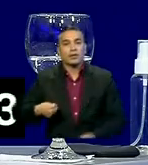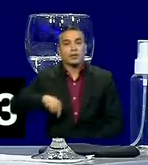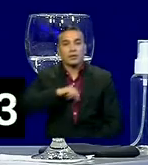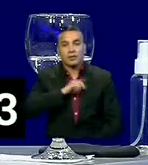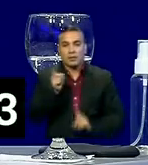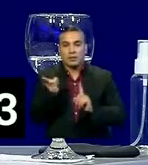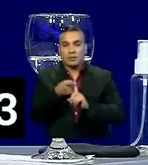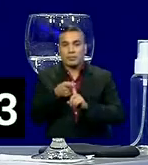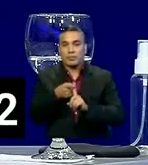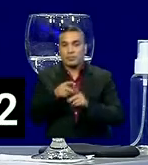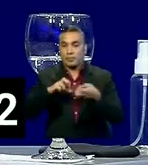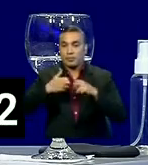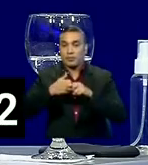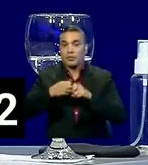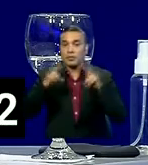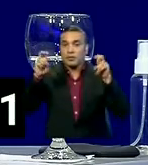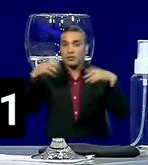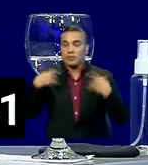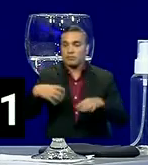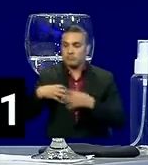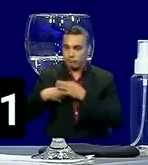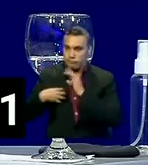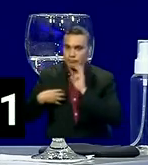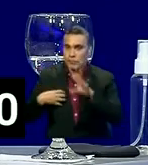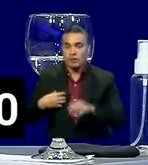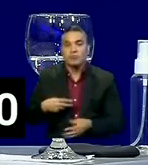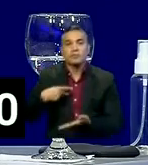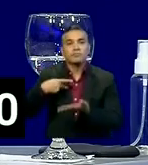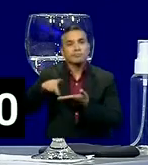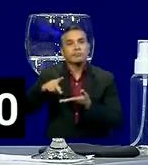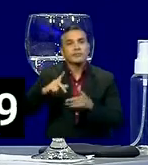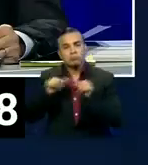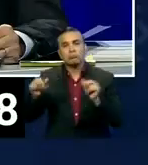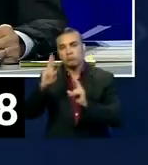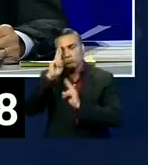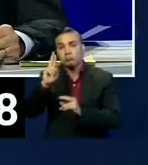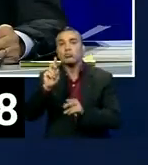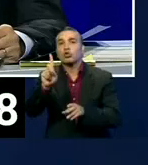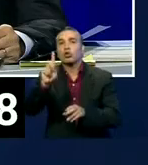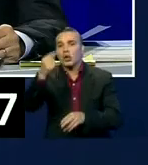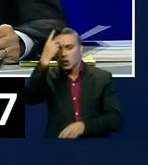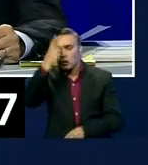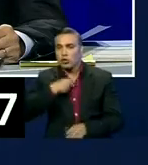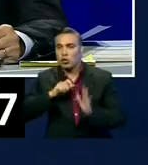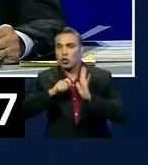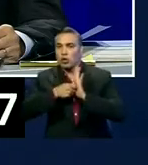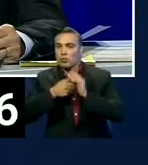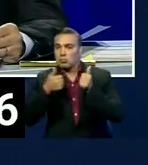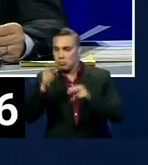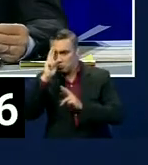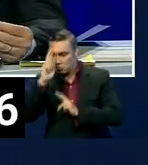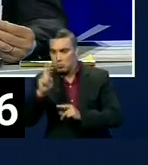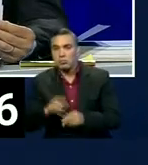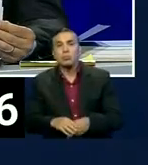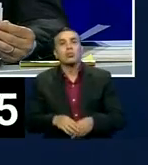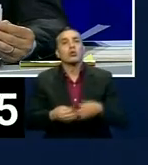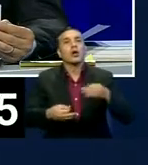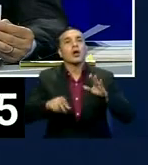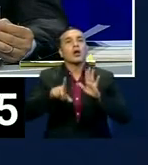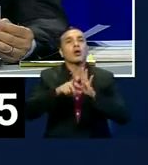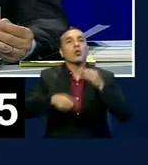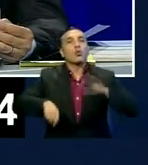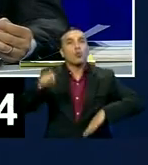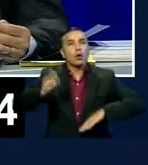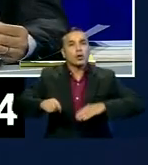a los problemas derivados de la pandemia. Invertir en salud mental. Tanto el representante de Unión por la Esperanza y de la Alianza Creo Partido